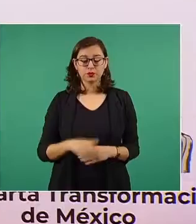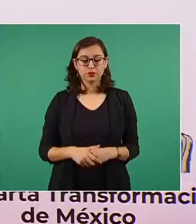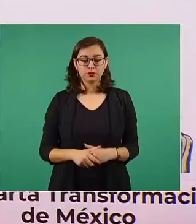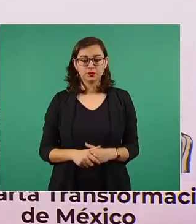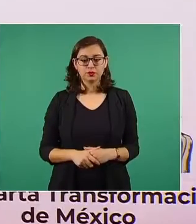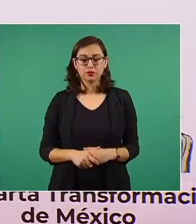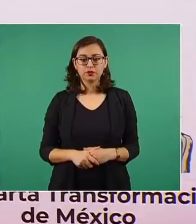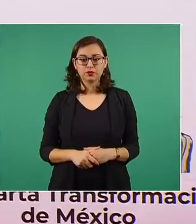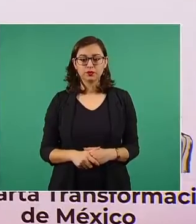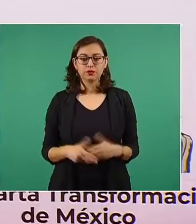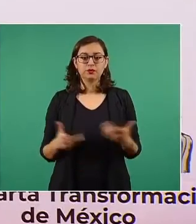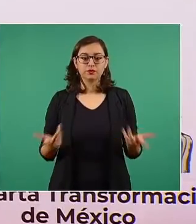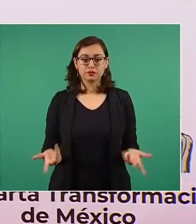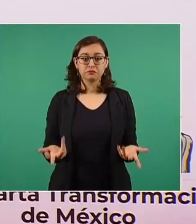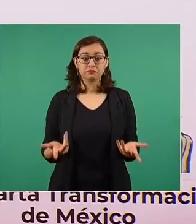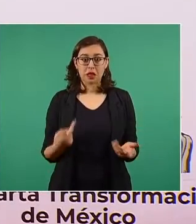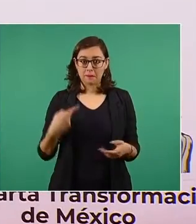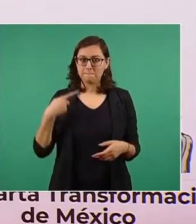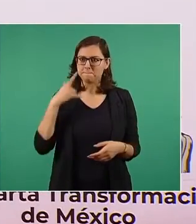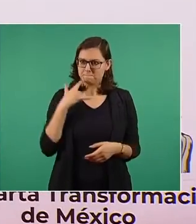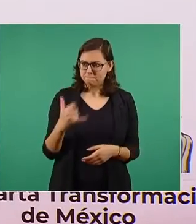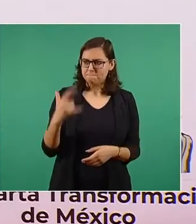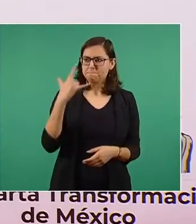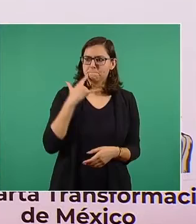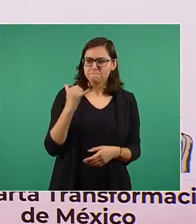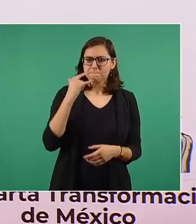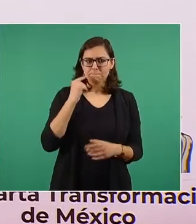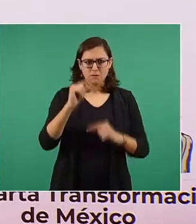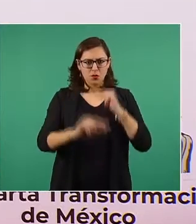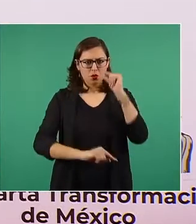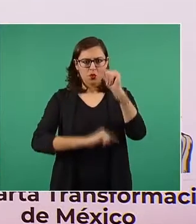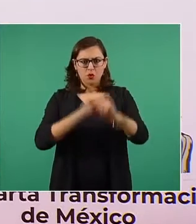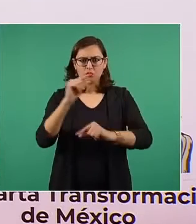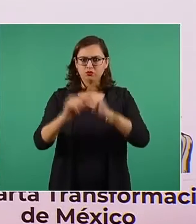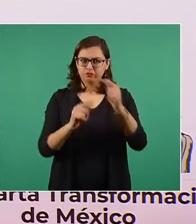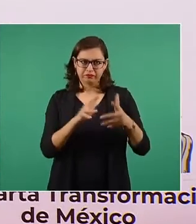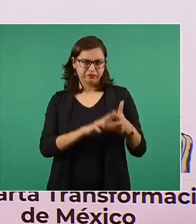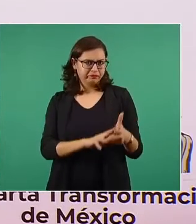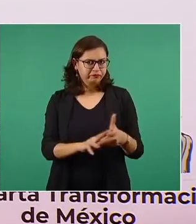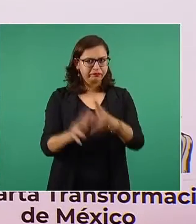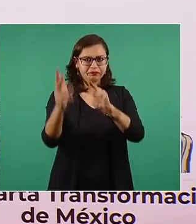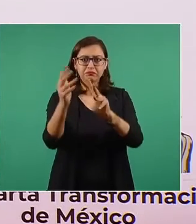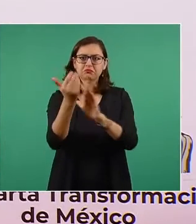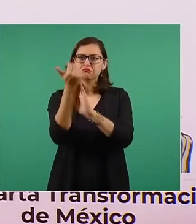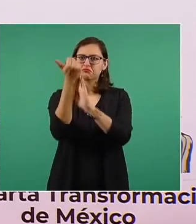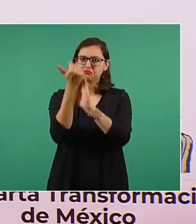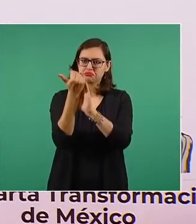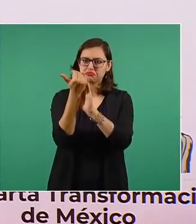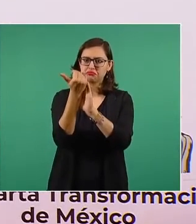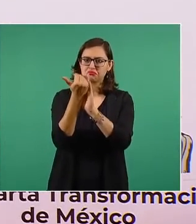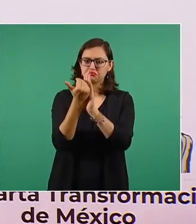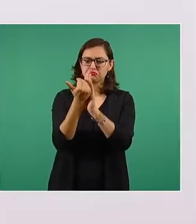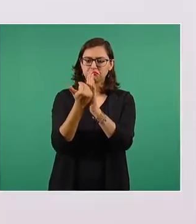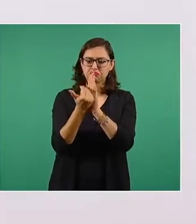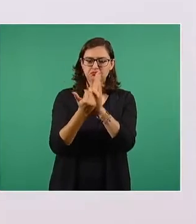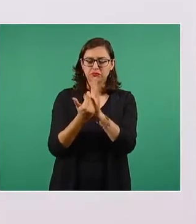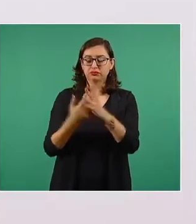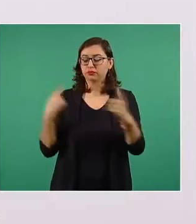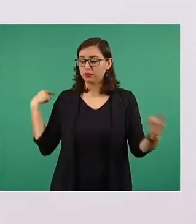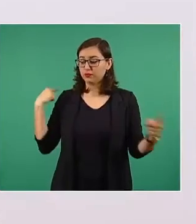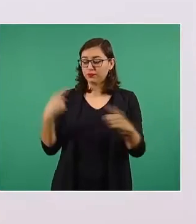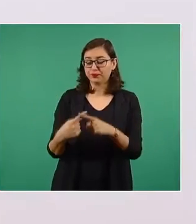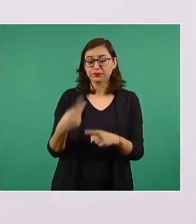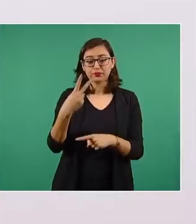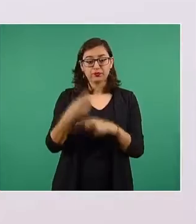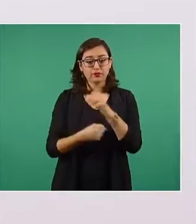ha ido bajando la incidencia delictiva en el tiempo que llevábamos el gobierno de los homicidios homicidios